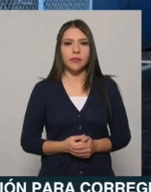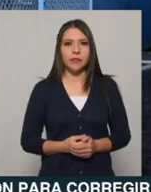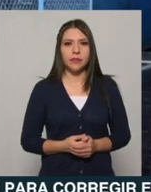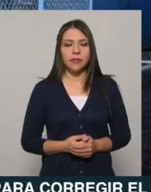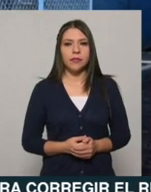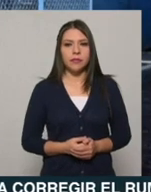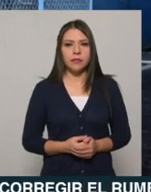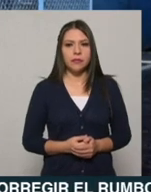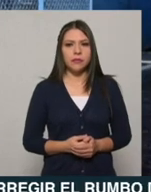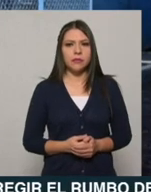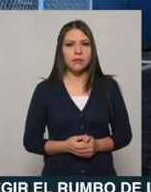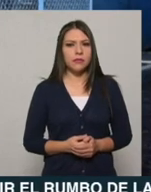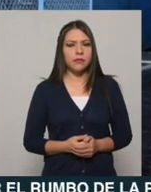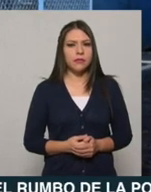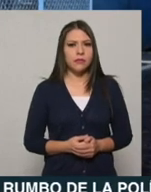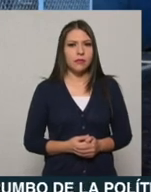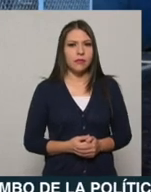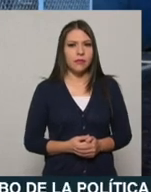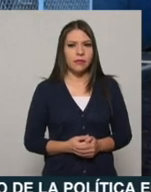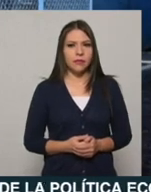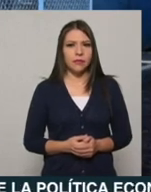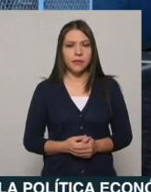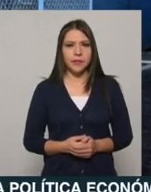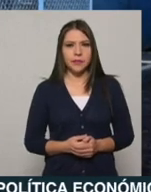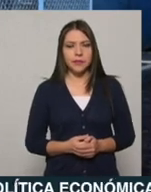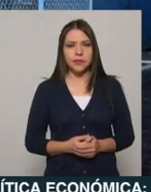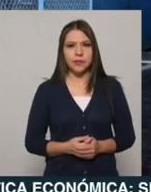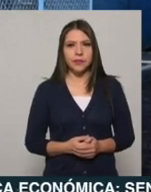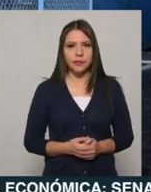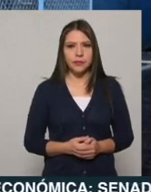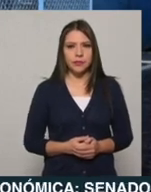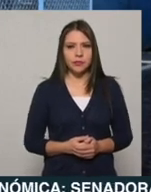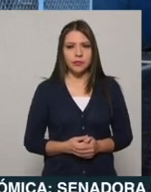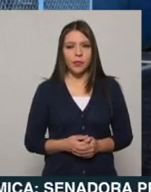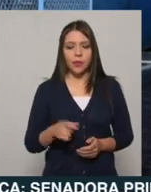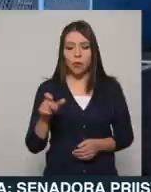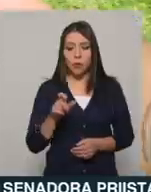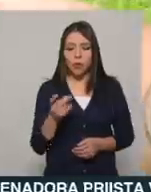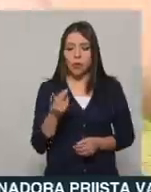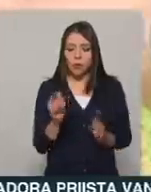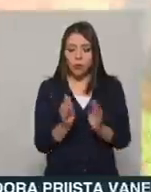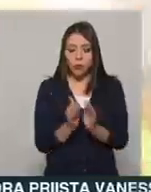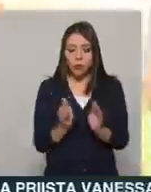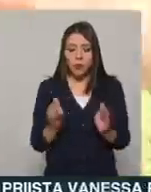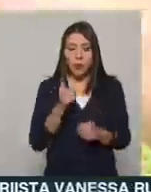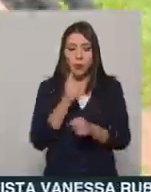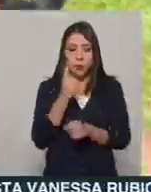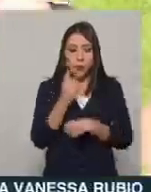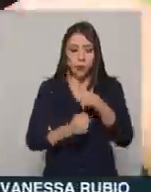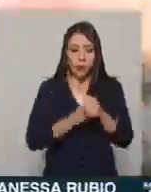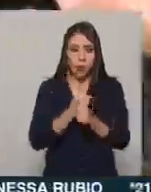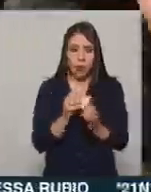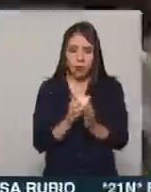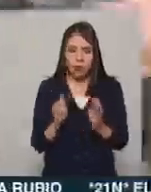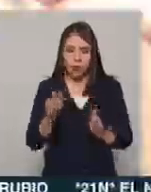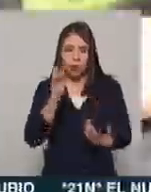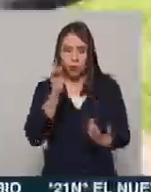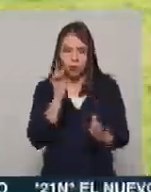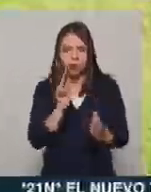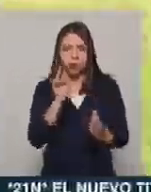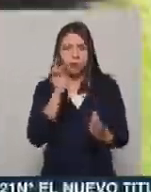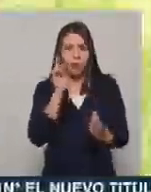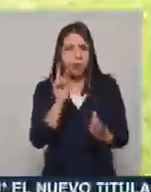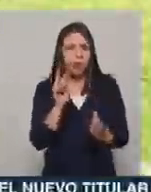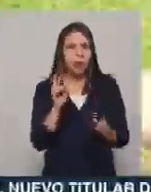se van comportando a lo largo de principalmente de su primer año de vida, vemos cómo van reaccionando